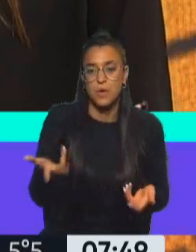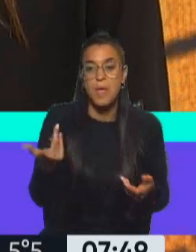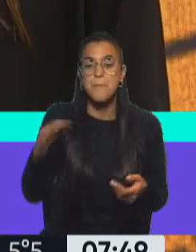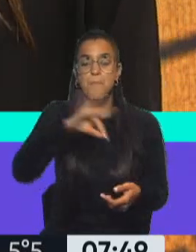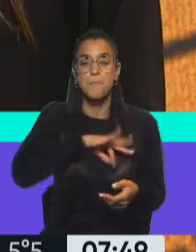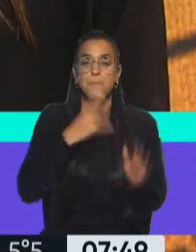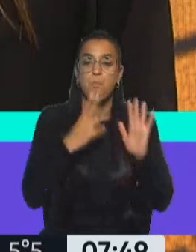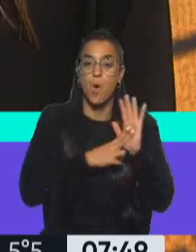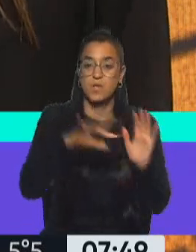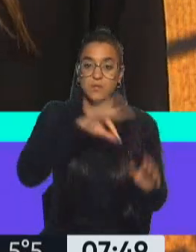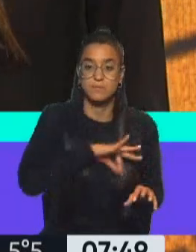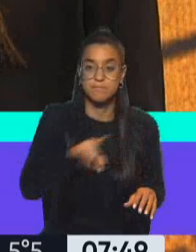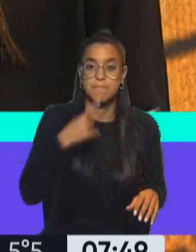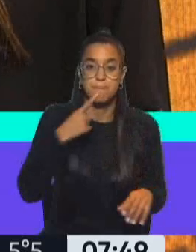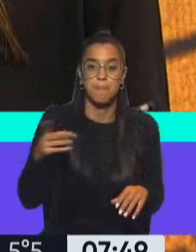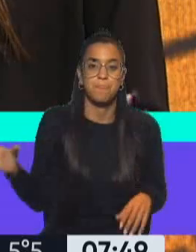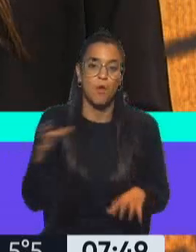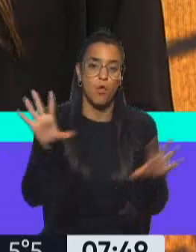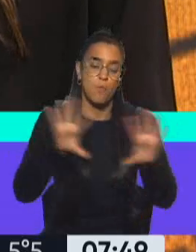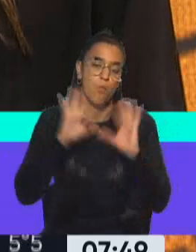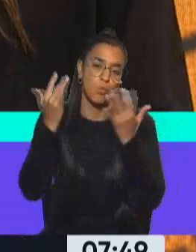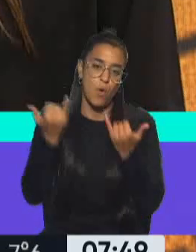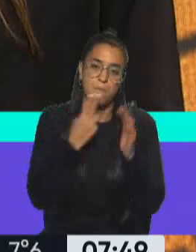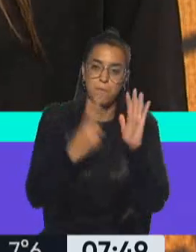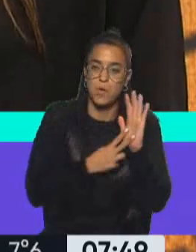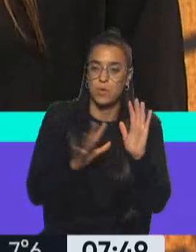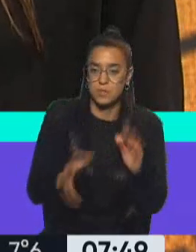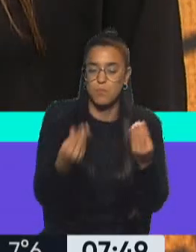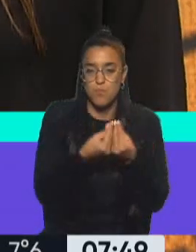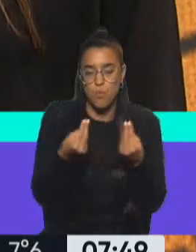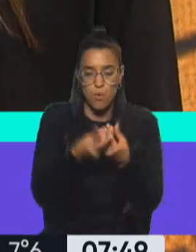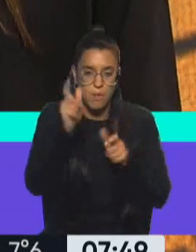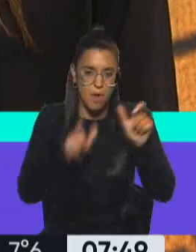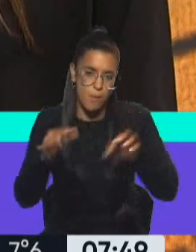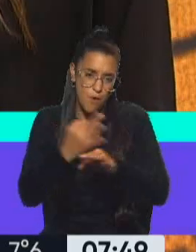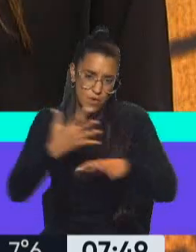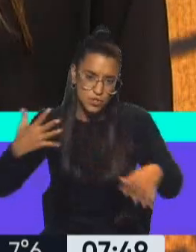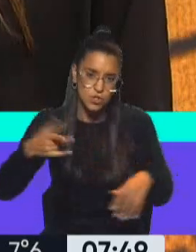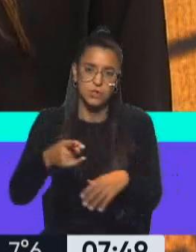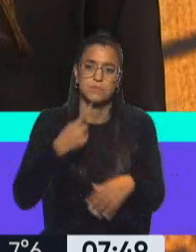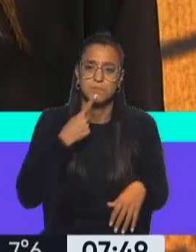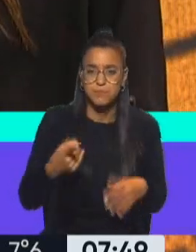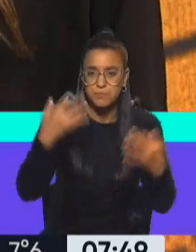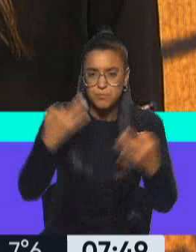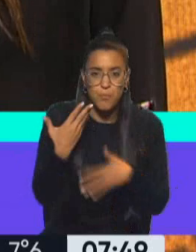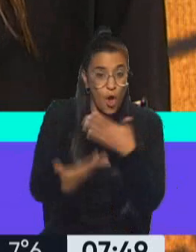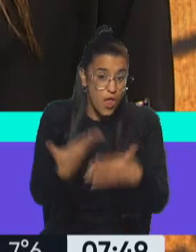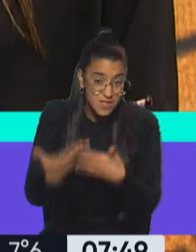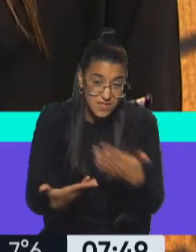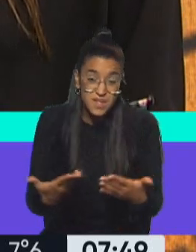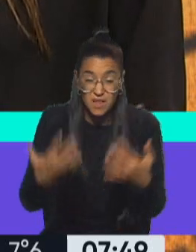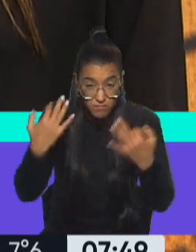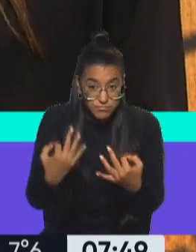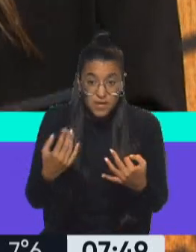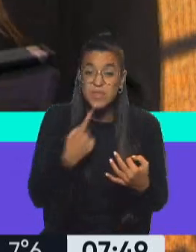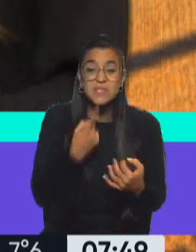impuesto a las ganancias es un impuesto que se utiliza en todo el mundo. De hecho, tenés muchos economistas heterodoxos progresistas, inclusive,